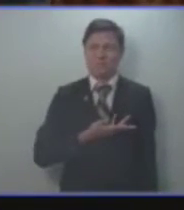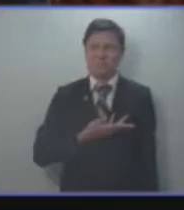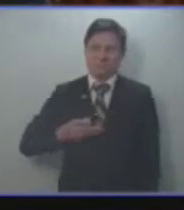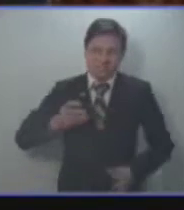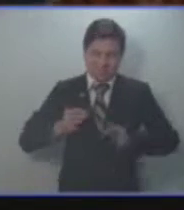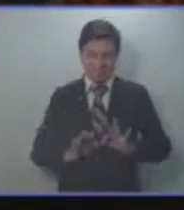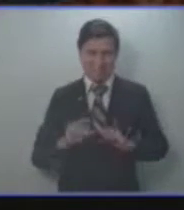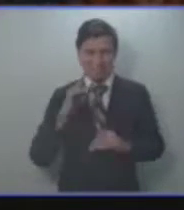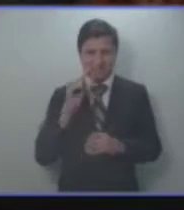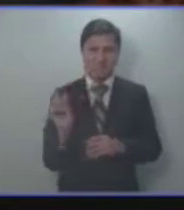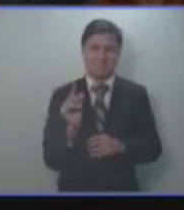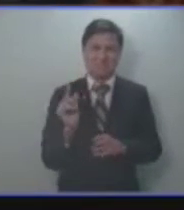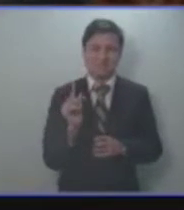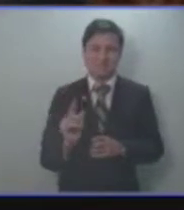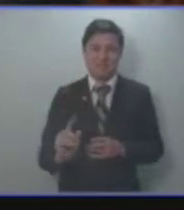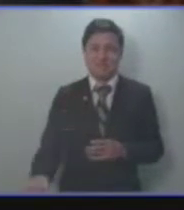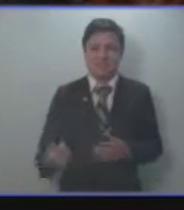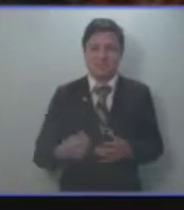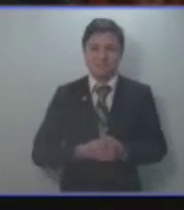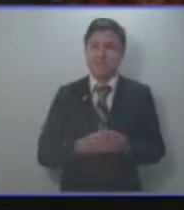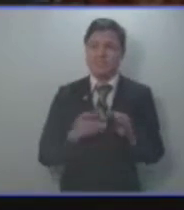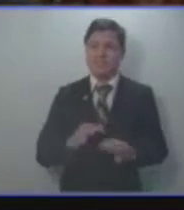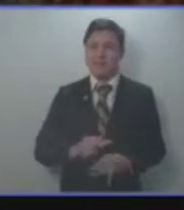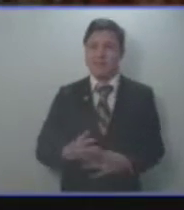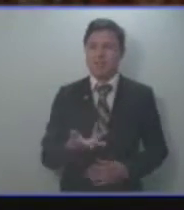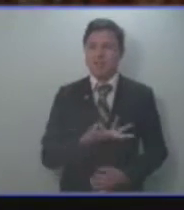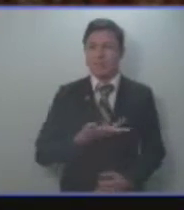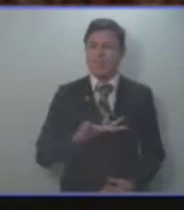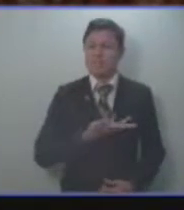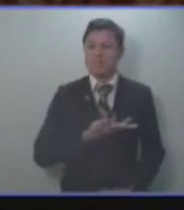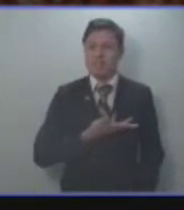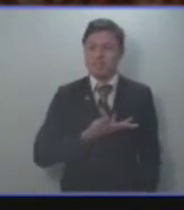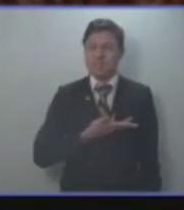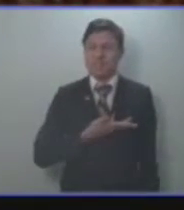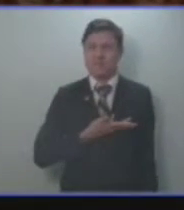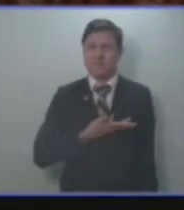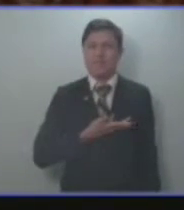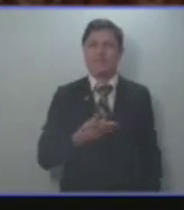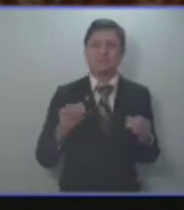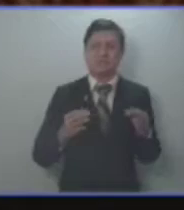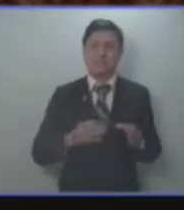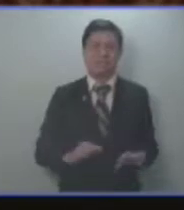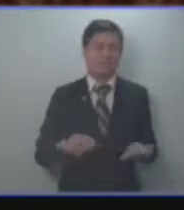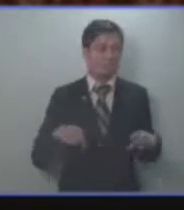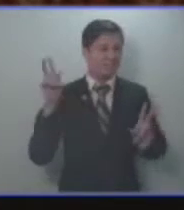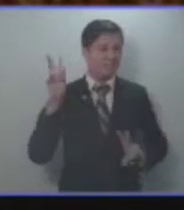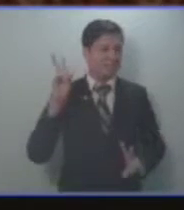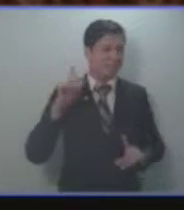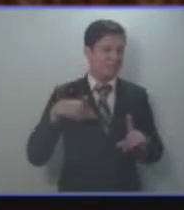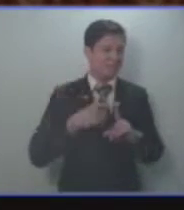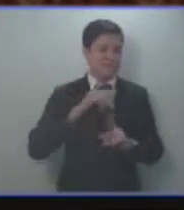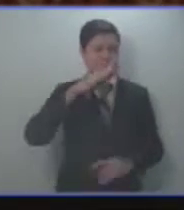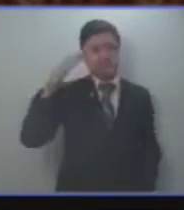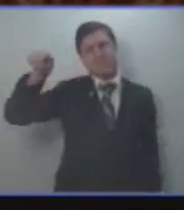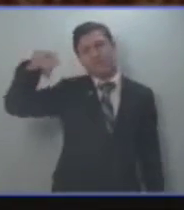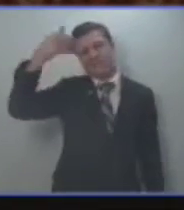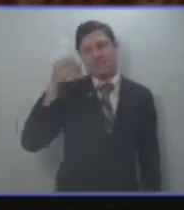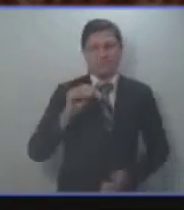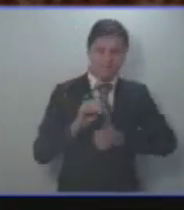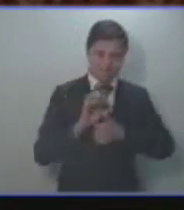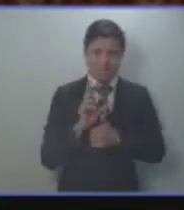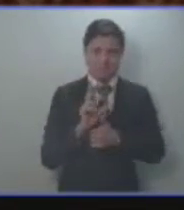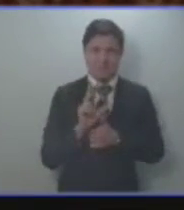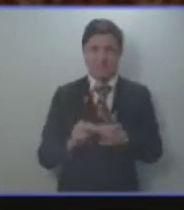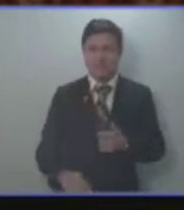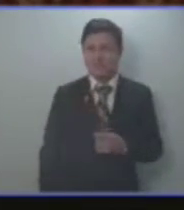concretamente, esto permite también que vayan a haber vuelos directos de San Salvador hacia países del Caribe. Todos